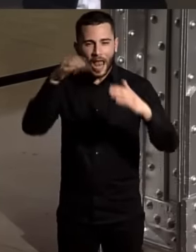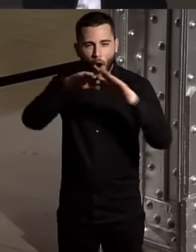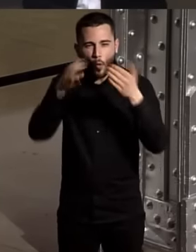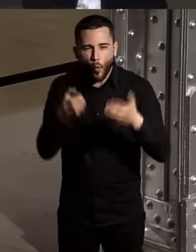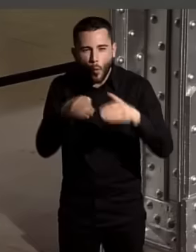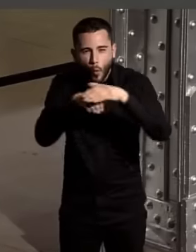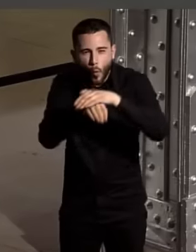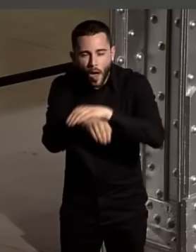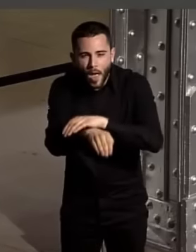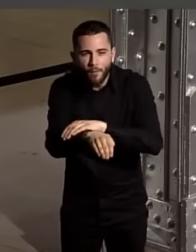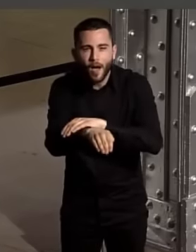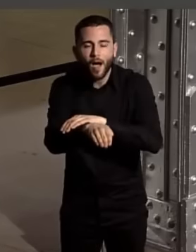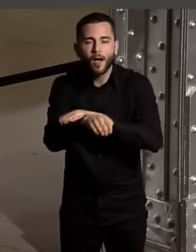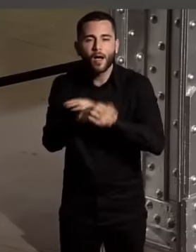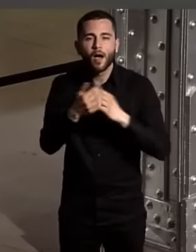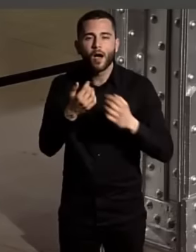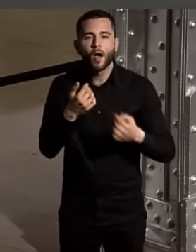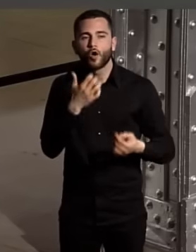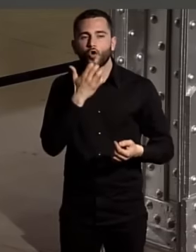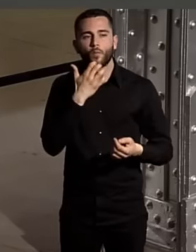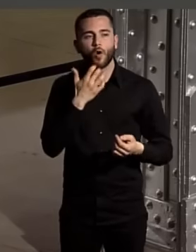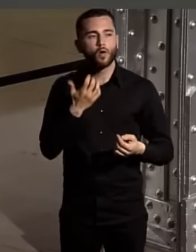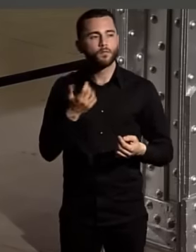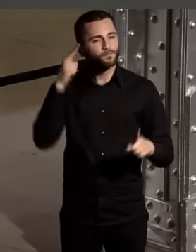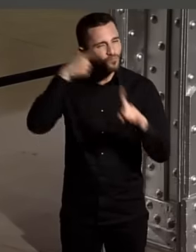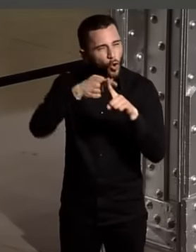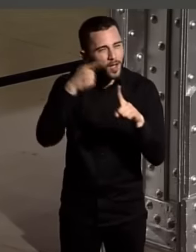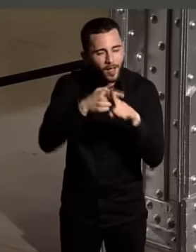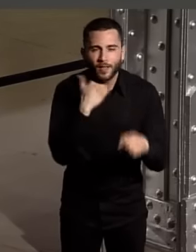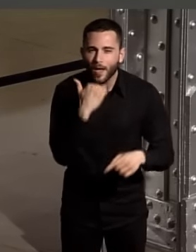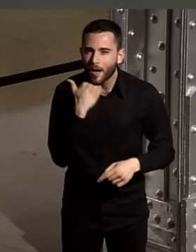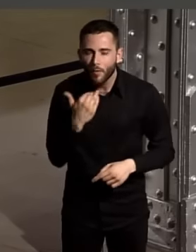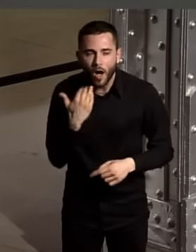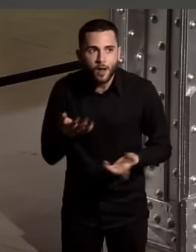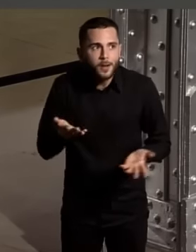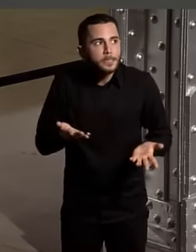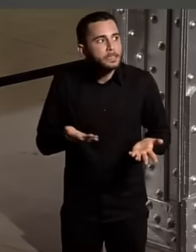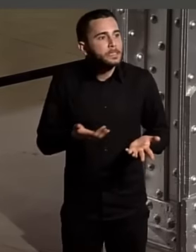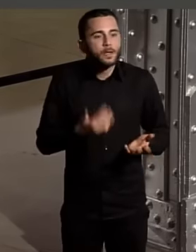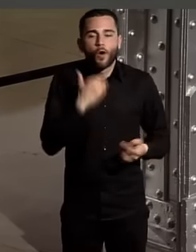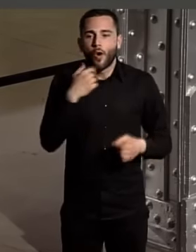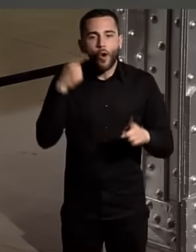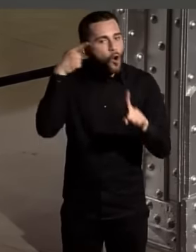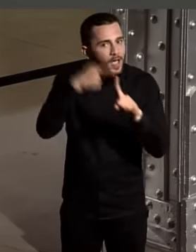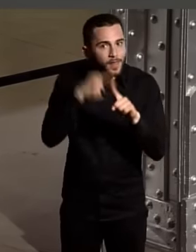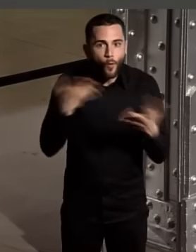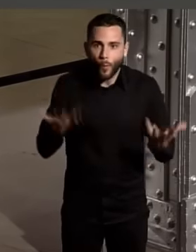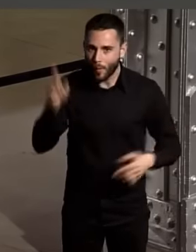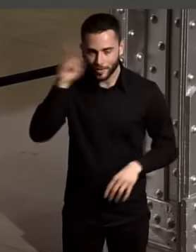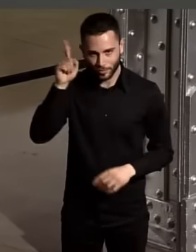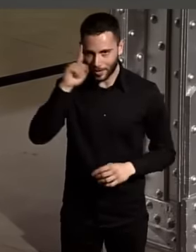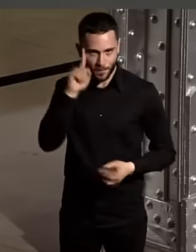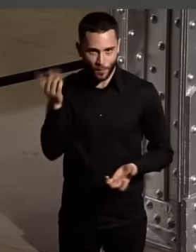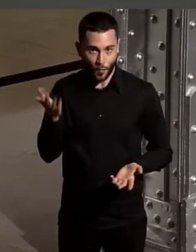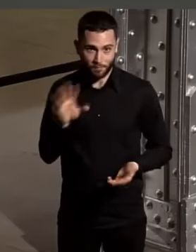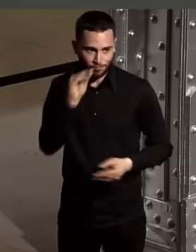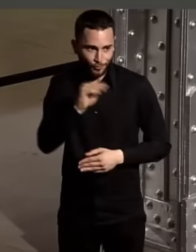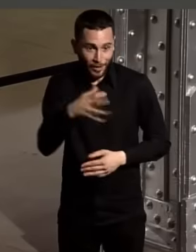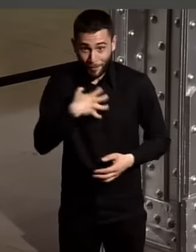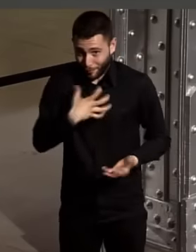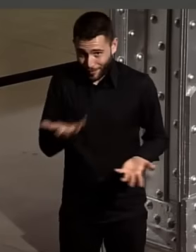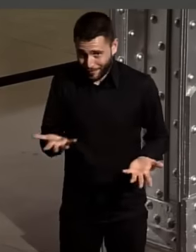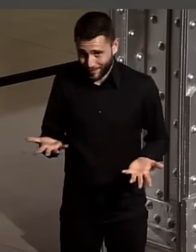Cueva con algún tipo de intención que que no sabemos descifrar porque no les podemos preguntar y que